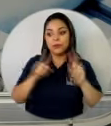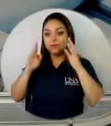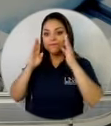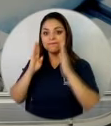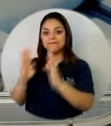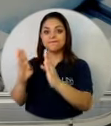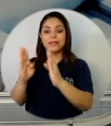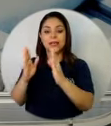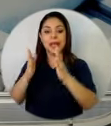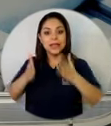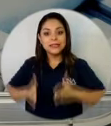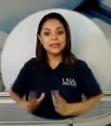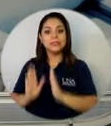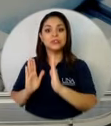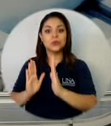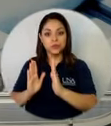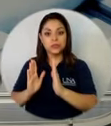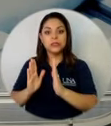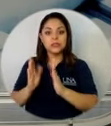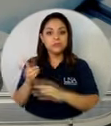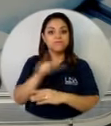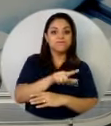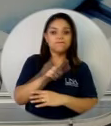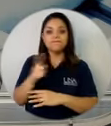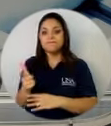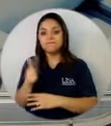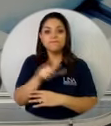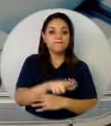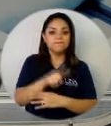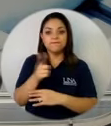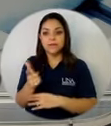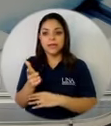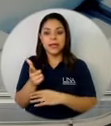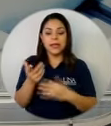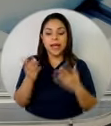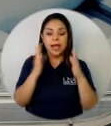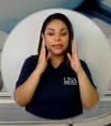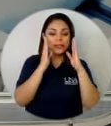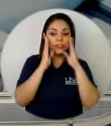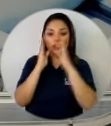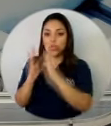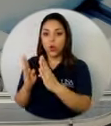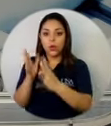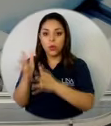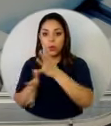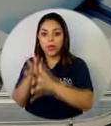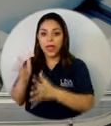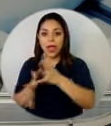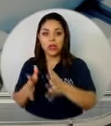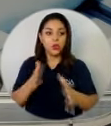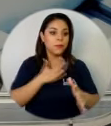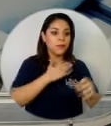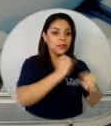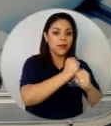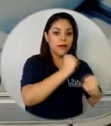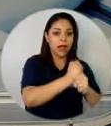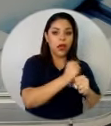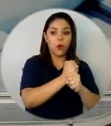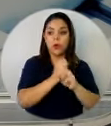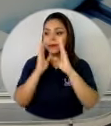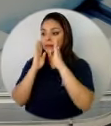sus tareas laborales al hogar, entonces tenían que combinar el trabajo con la atención del cuidado, con